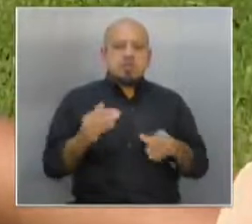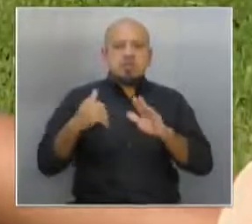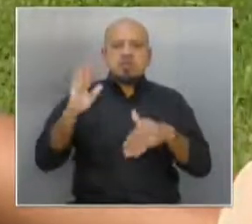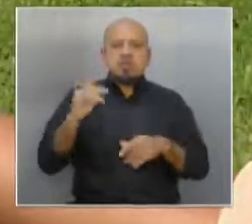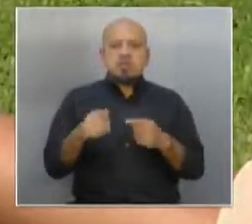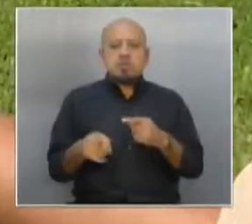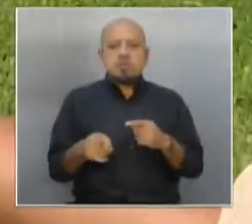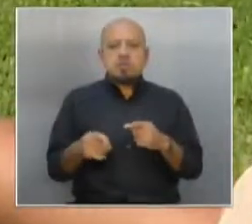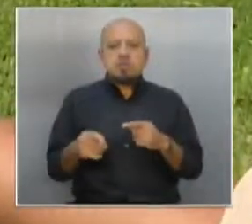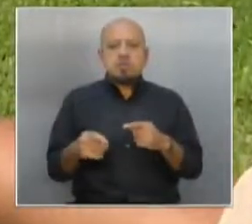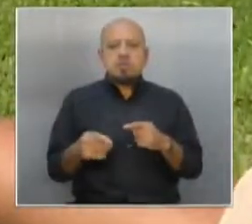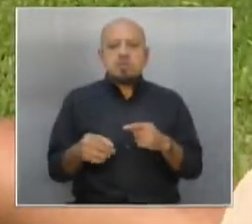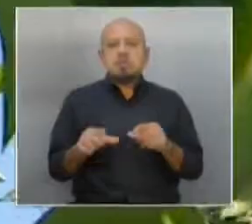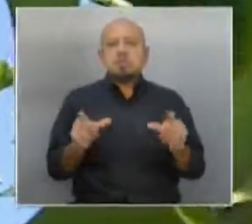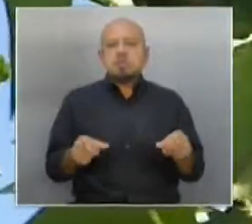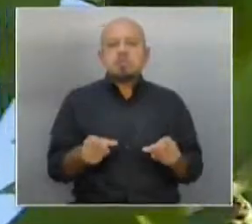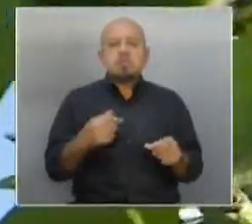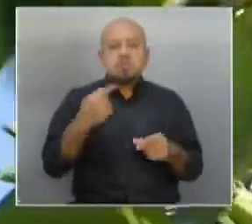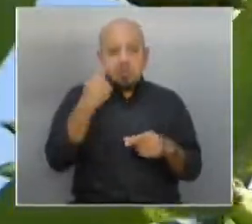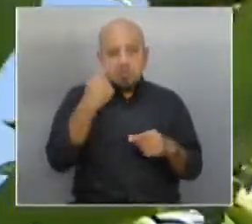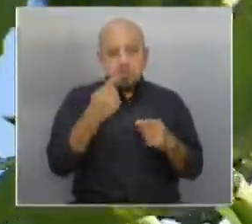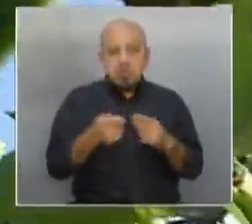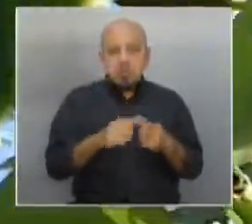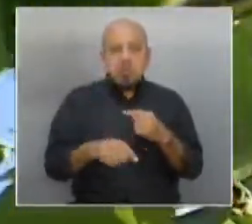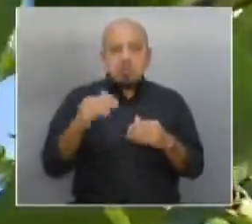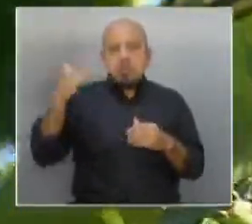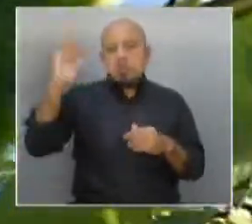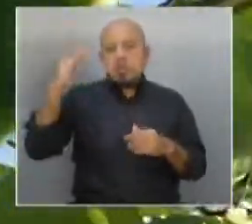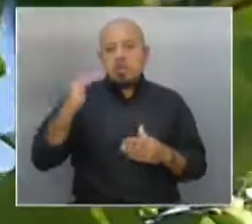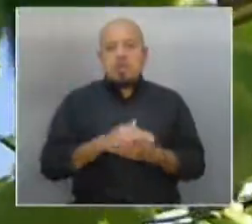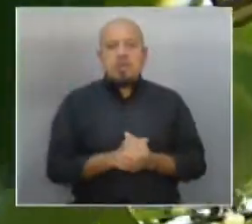te digo, son conocidos y son adultos.